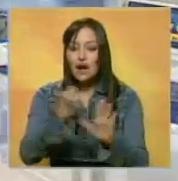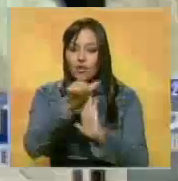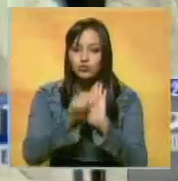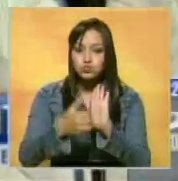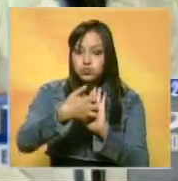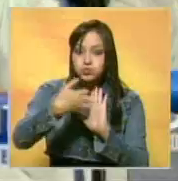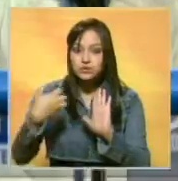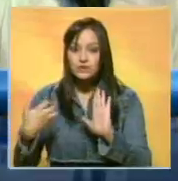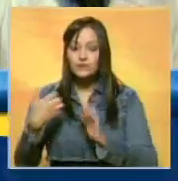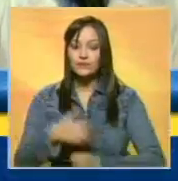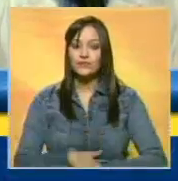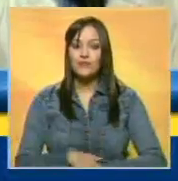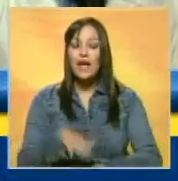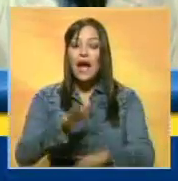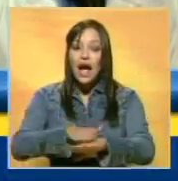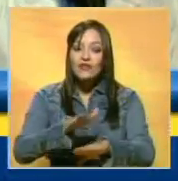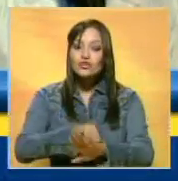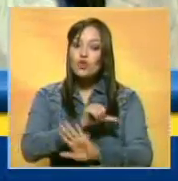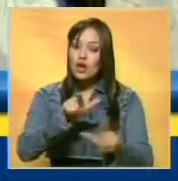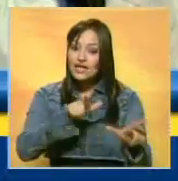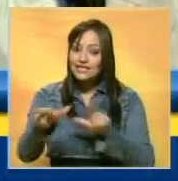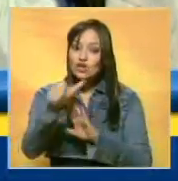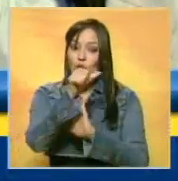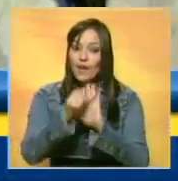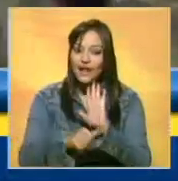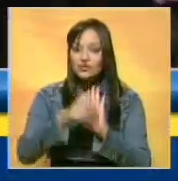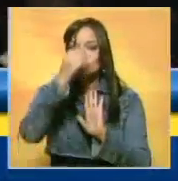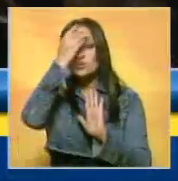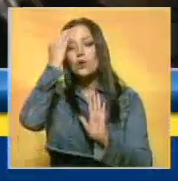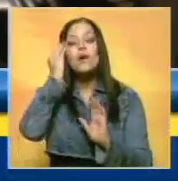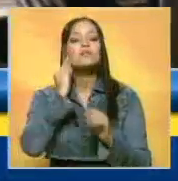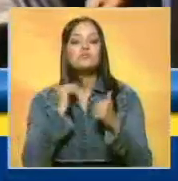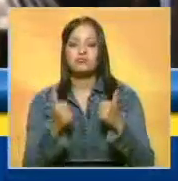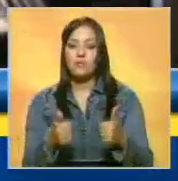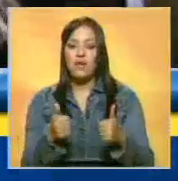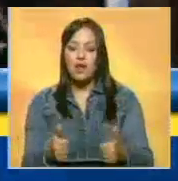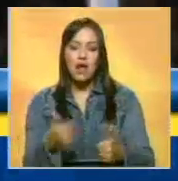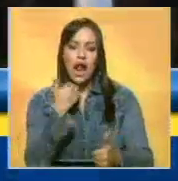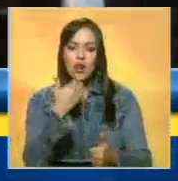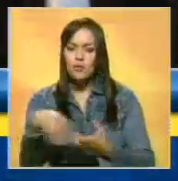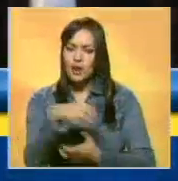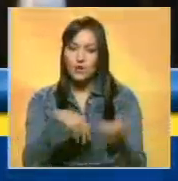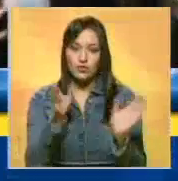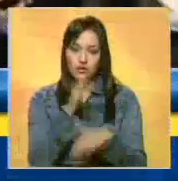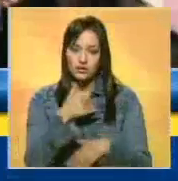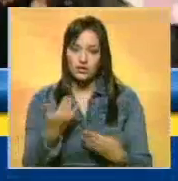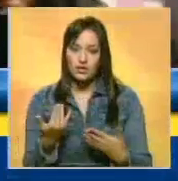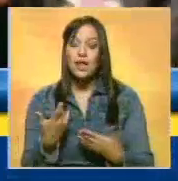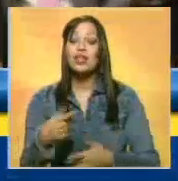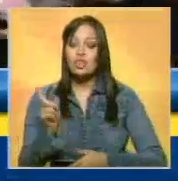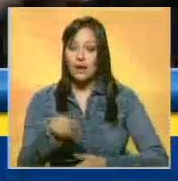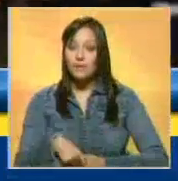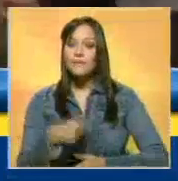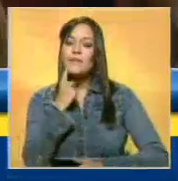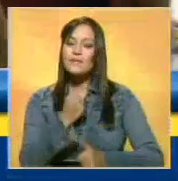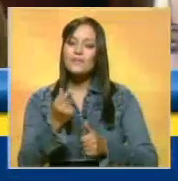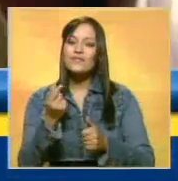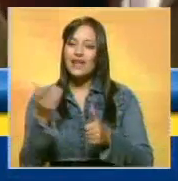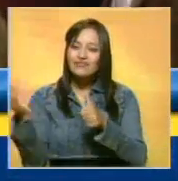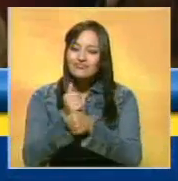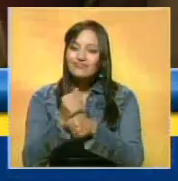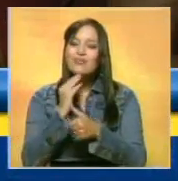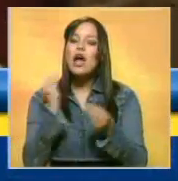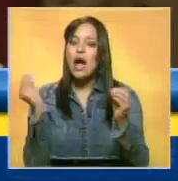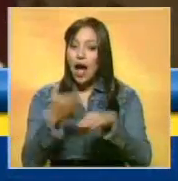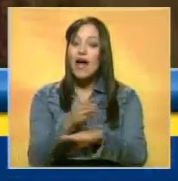el primer parte médico confirmó que la cirugía transcurrió de manera exitosa y sin complicaciones además los hallazgos concordaron con